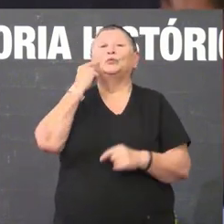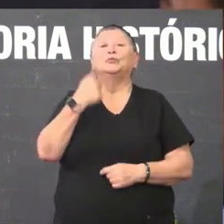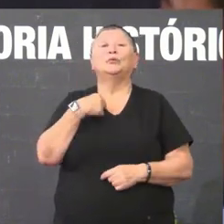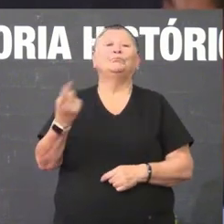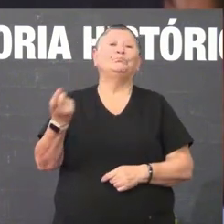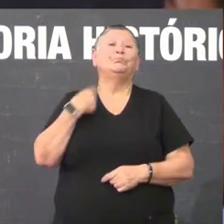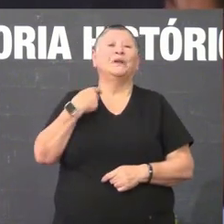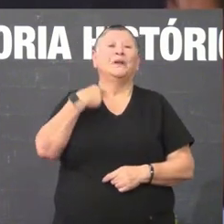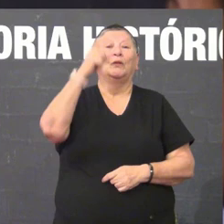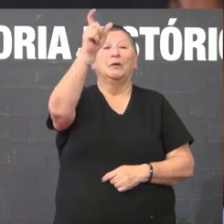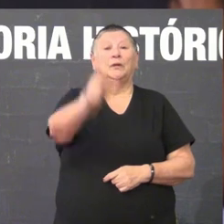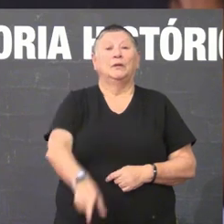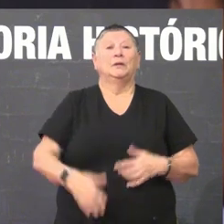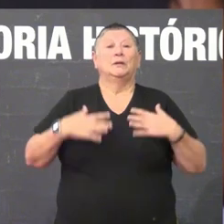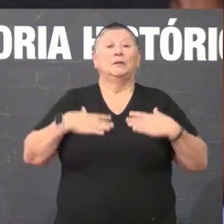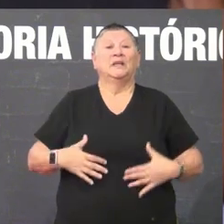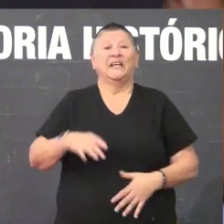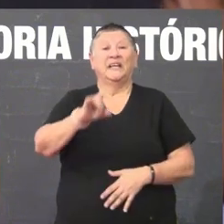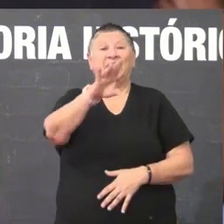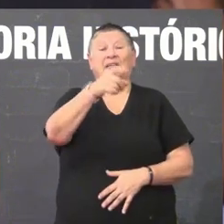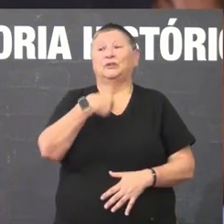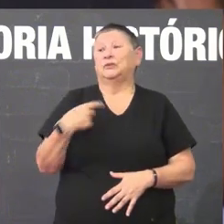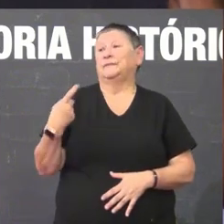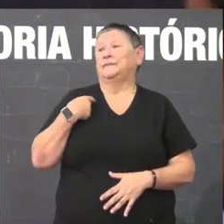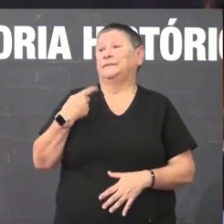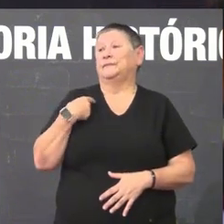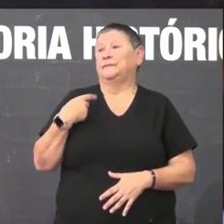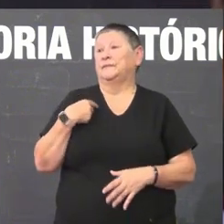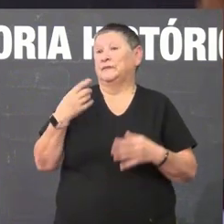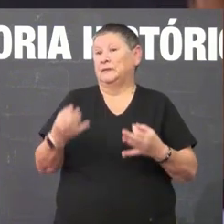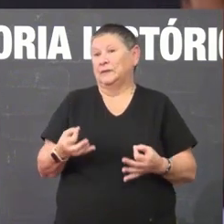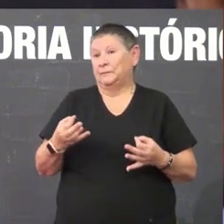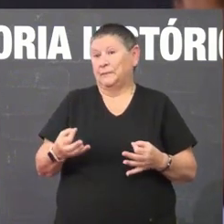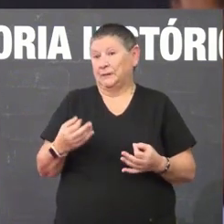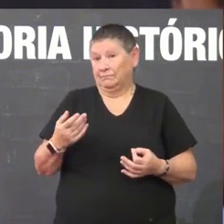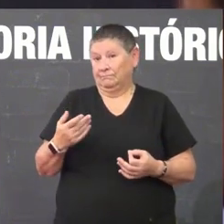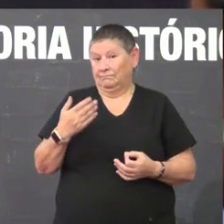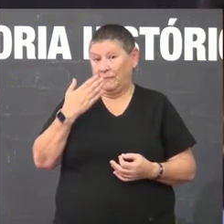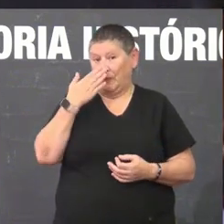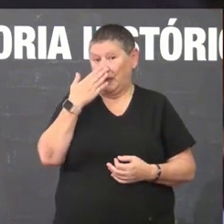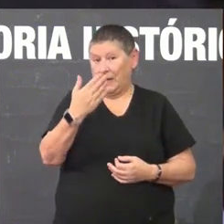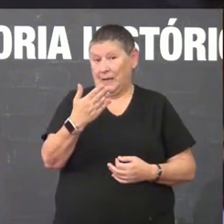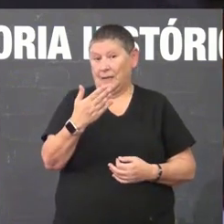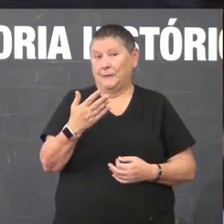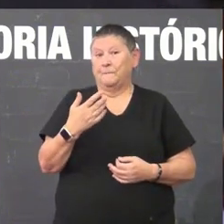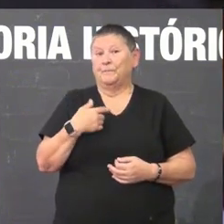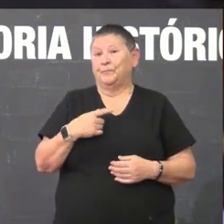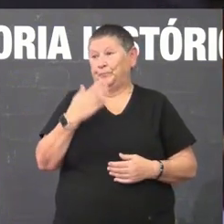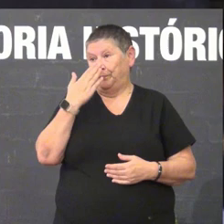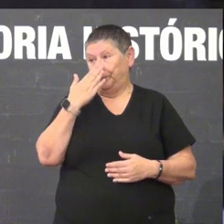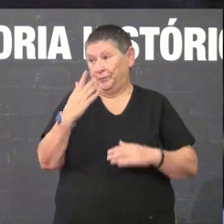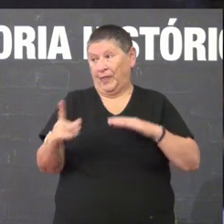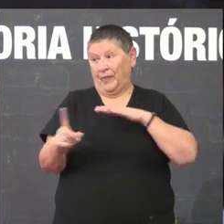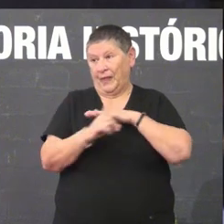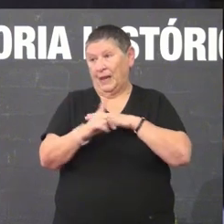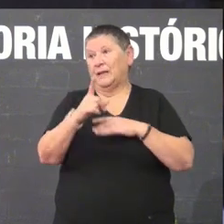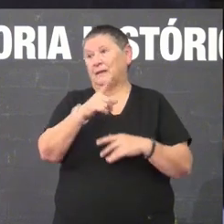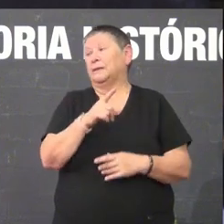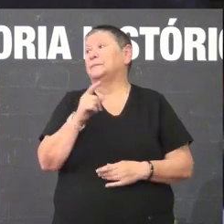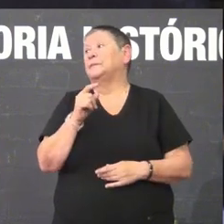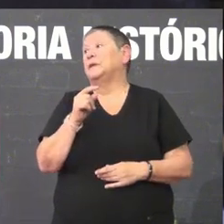veces obviamente hubo mucha gente que corrió delante de los grises no a veces parece que